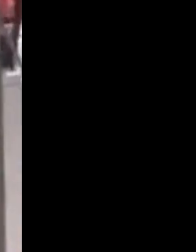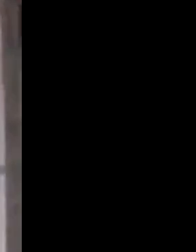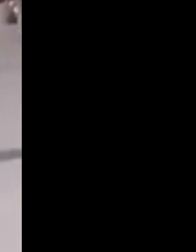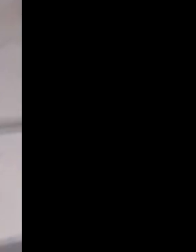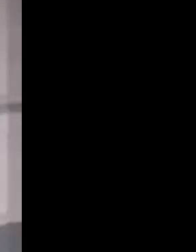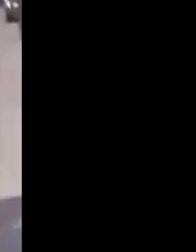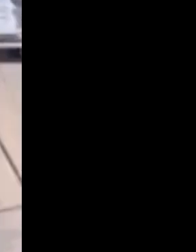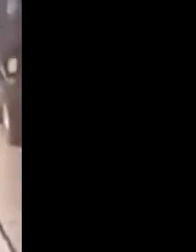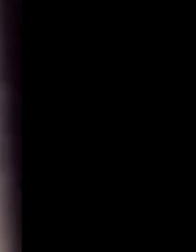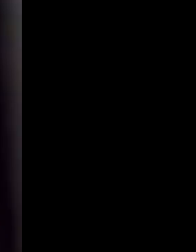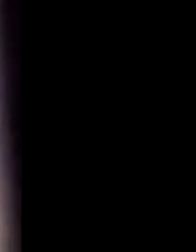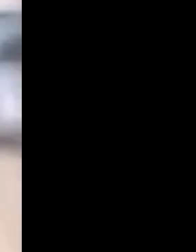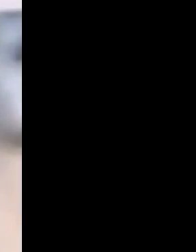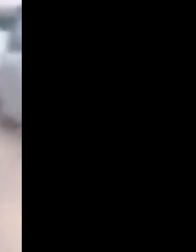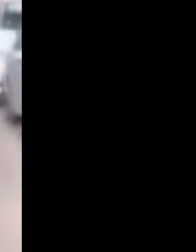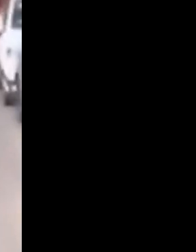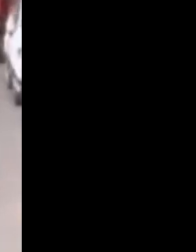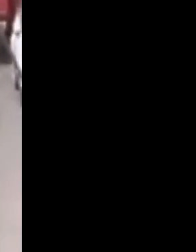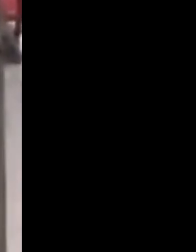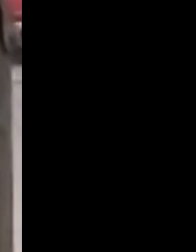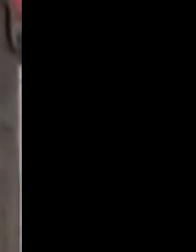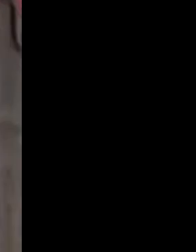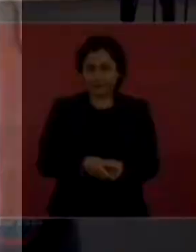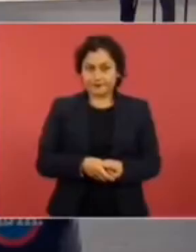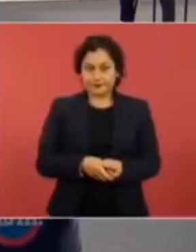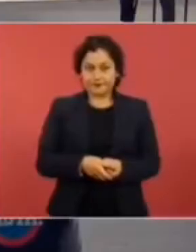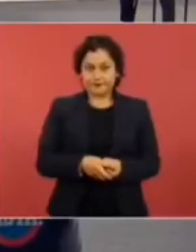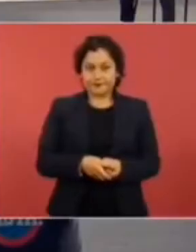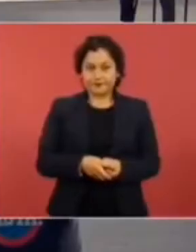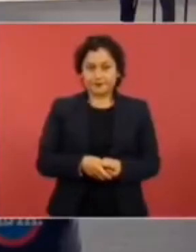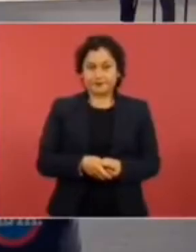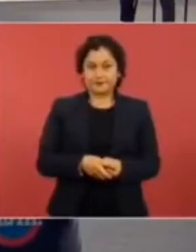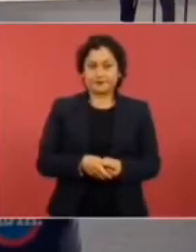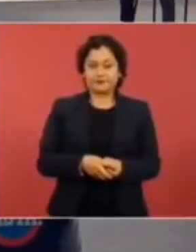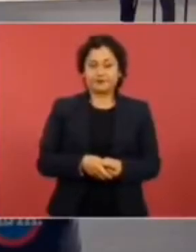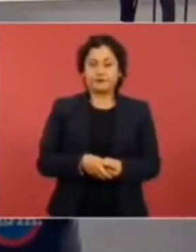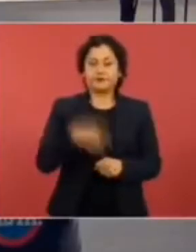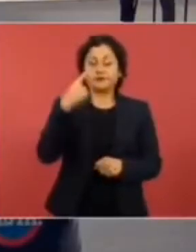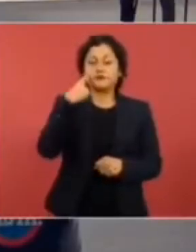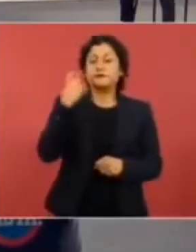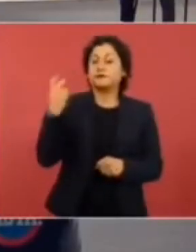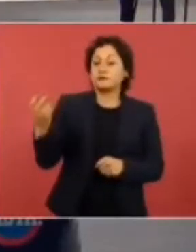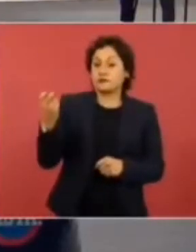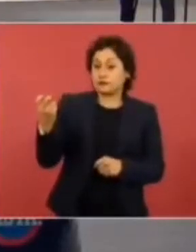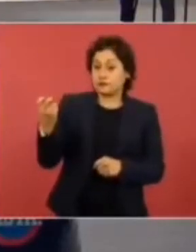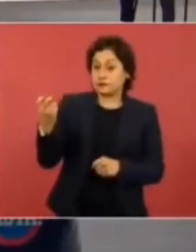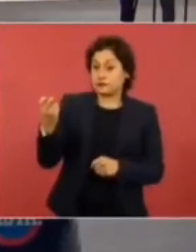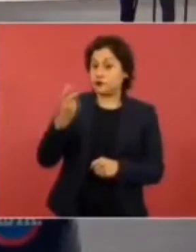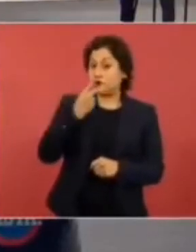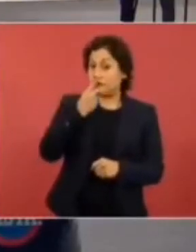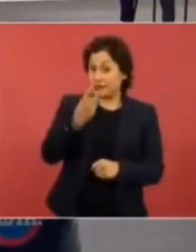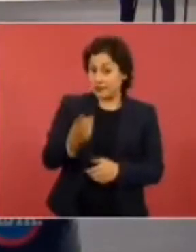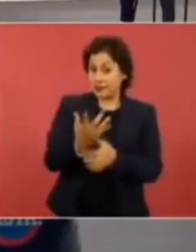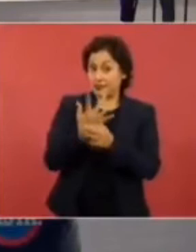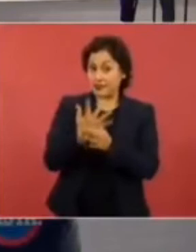dio a conocer que el hecho ocurrió durante un velorio y al día siguiente se le preguntó por esto al presidente de la República durante la conferencia